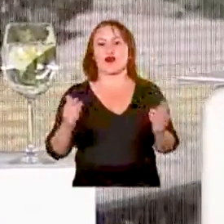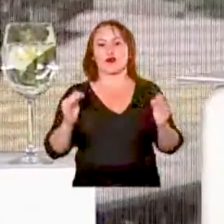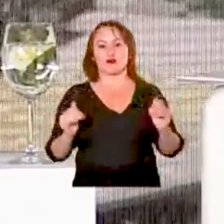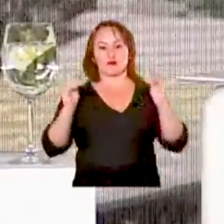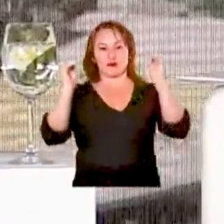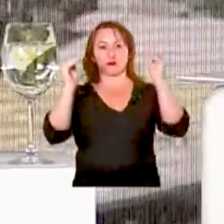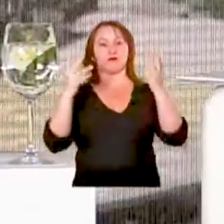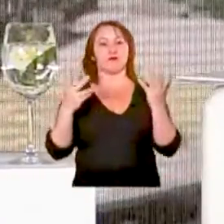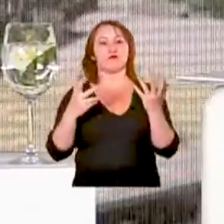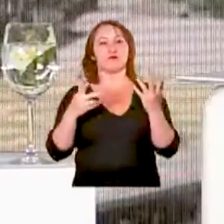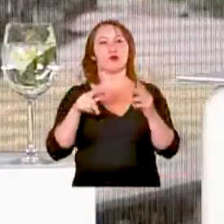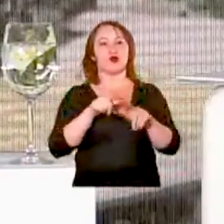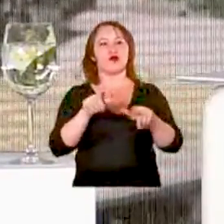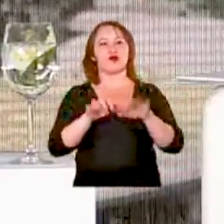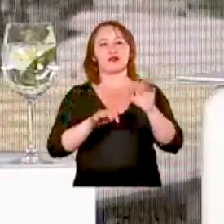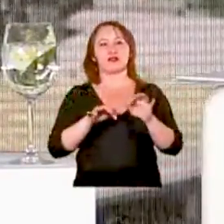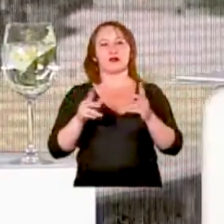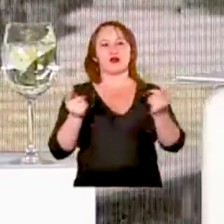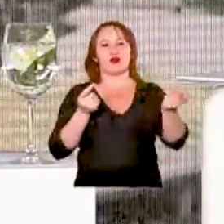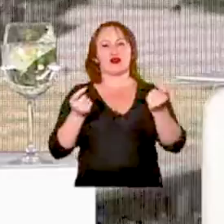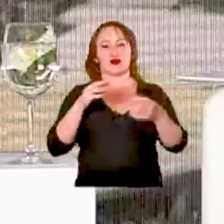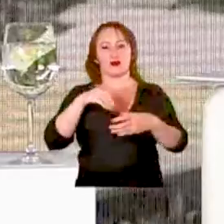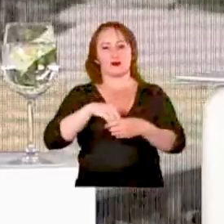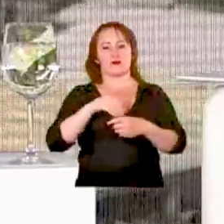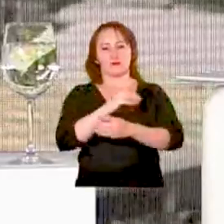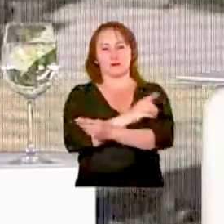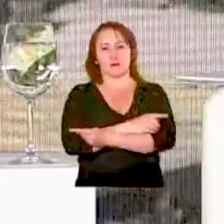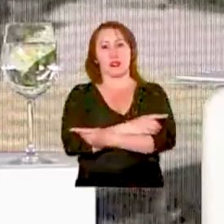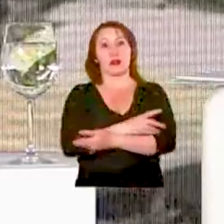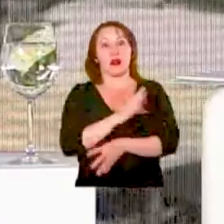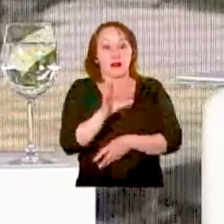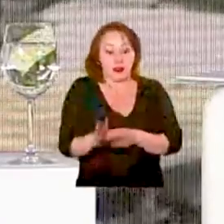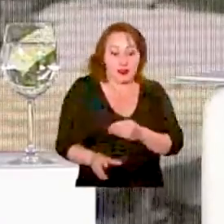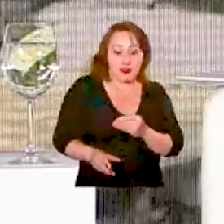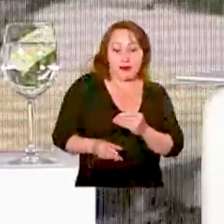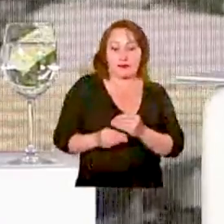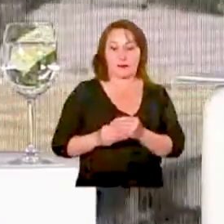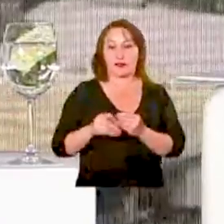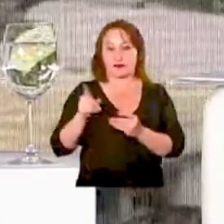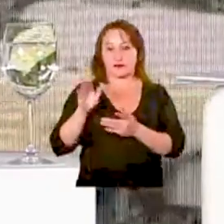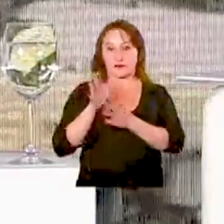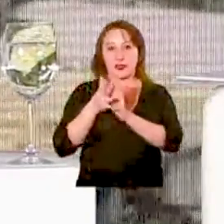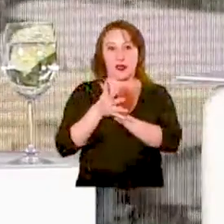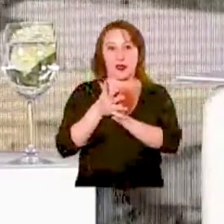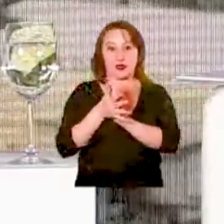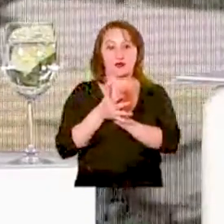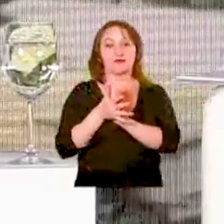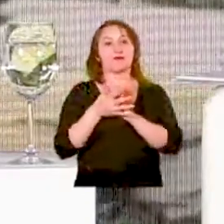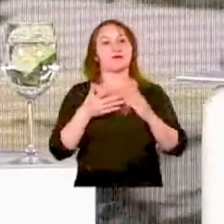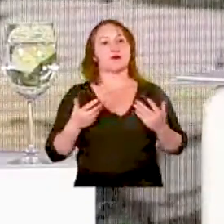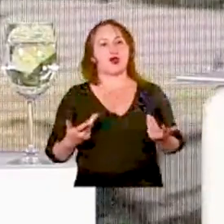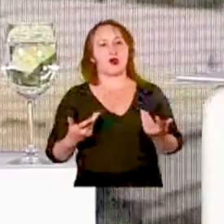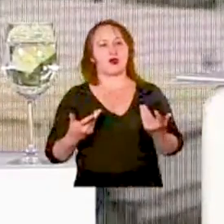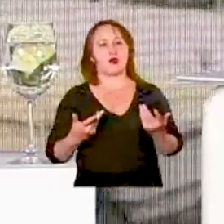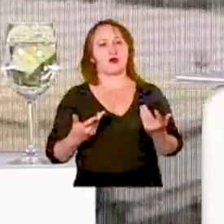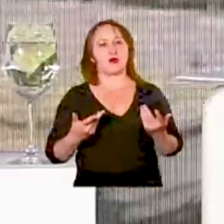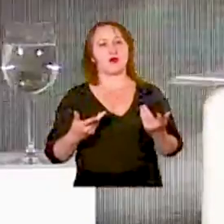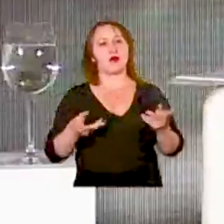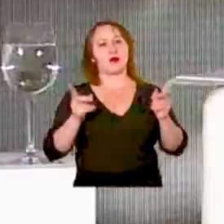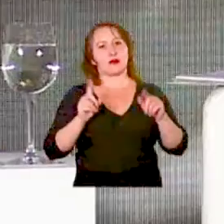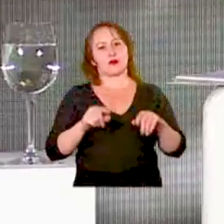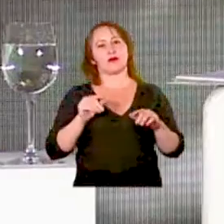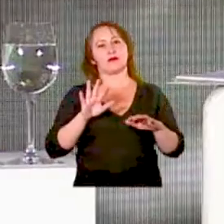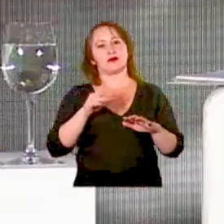jerárquica, con sus oficinas de control interno disciplinario. Pero además, como lo decía en mi introducción, existe también